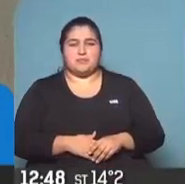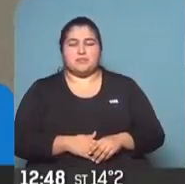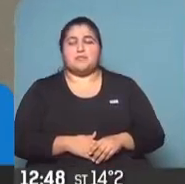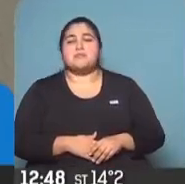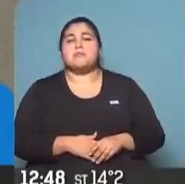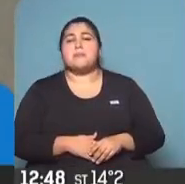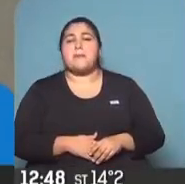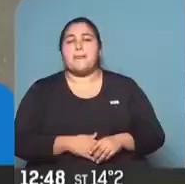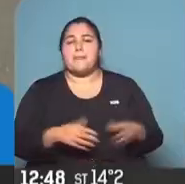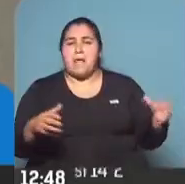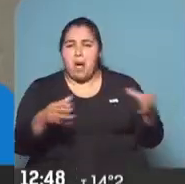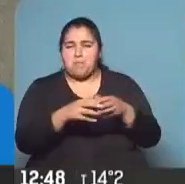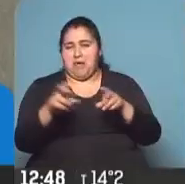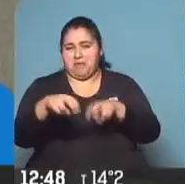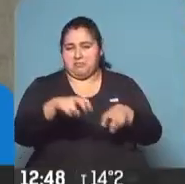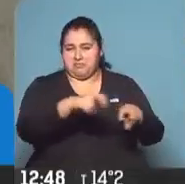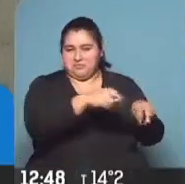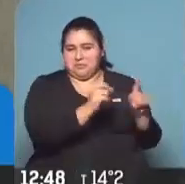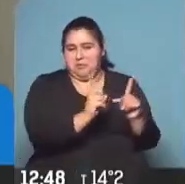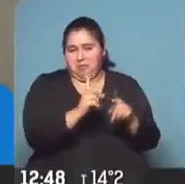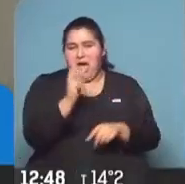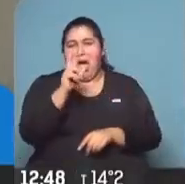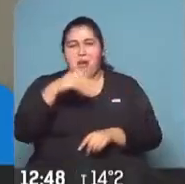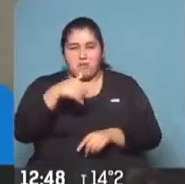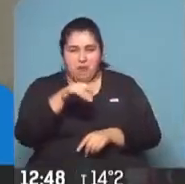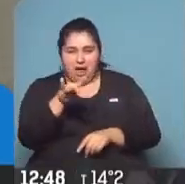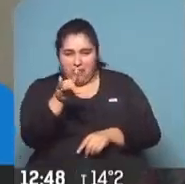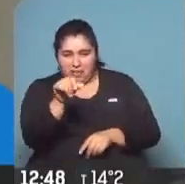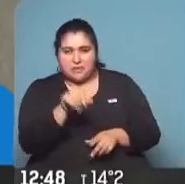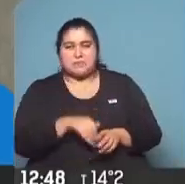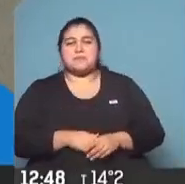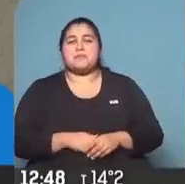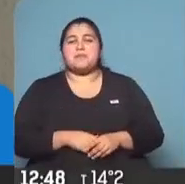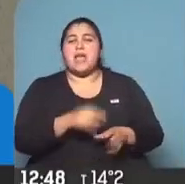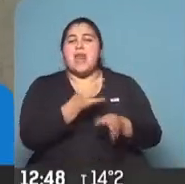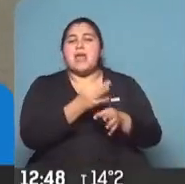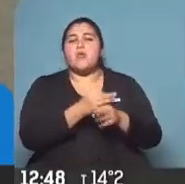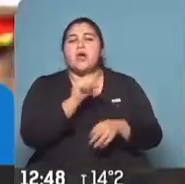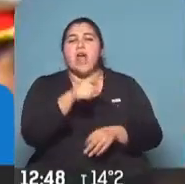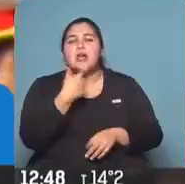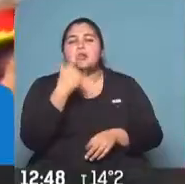continuó haciendo su paso frente al parque social de la escuela